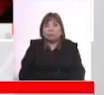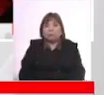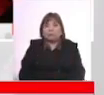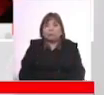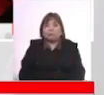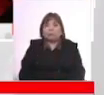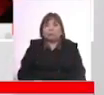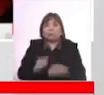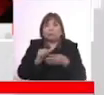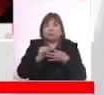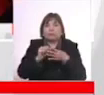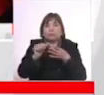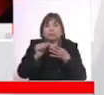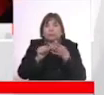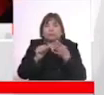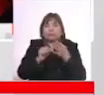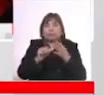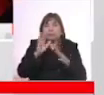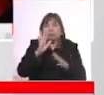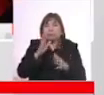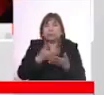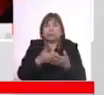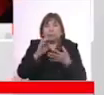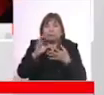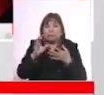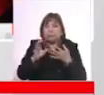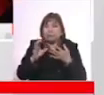Artículo 5. Criterios de